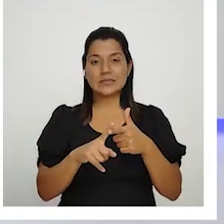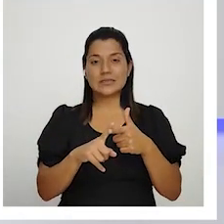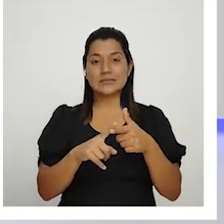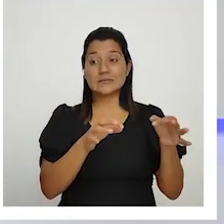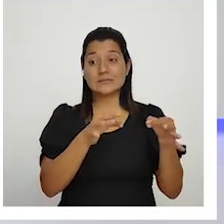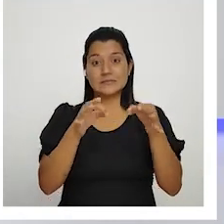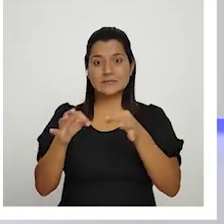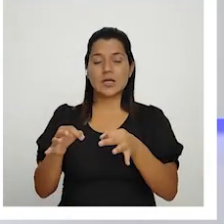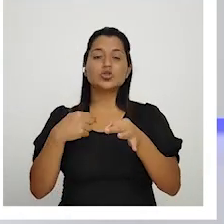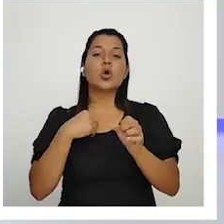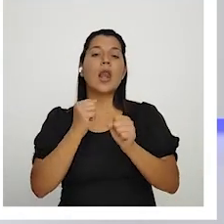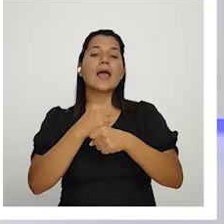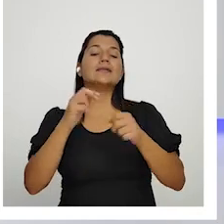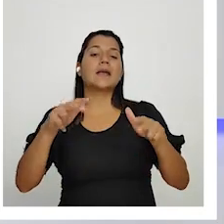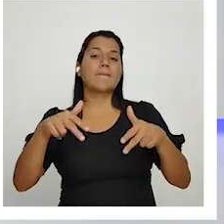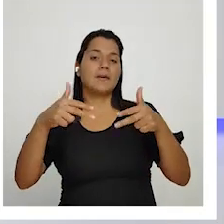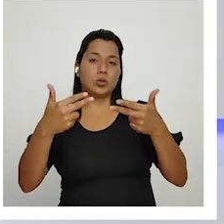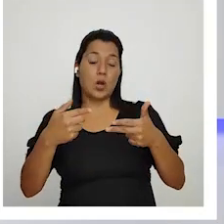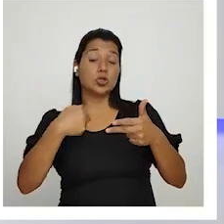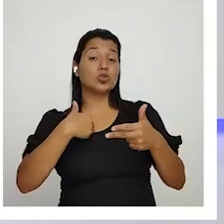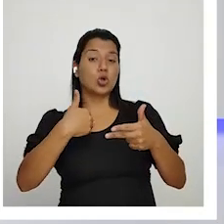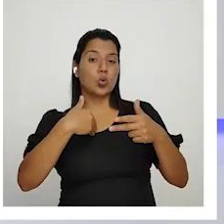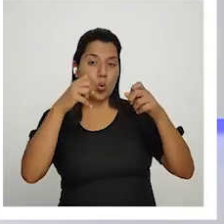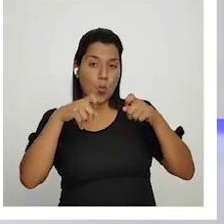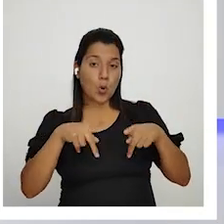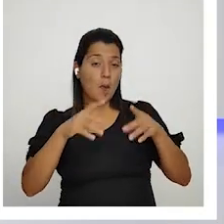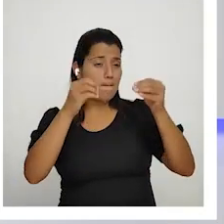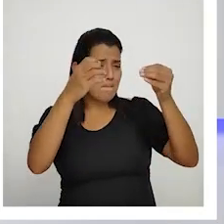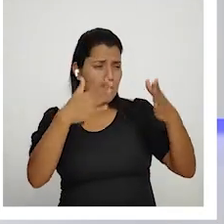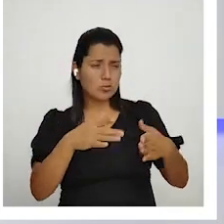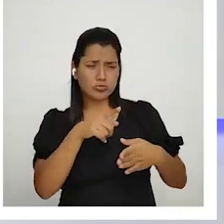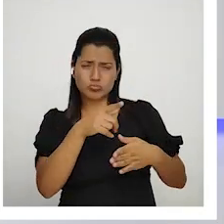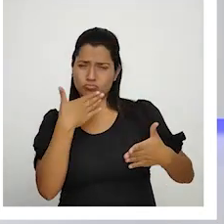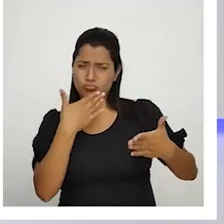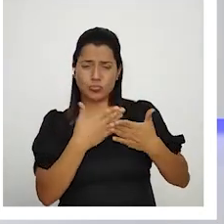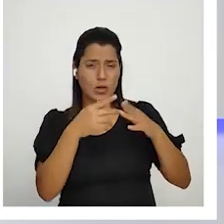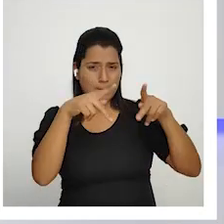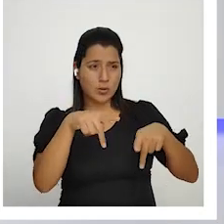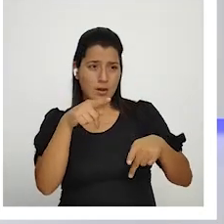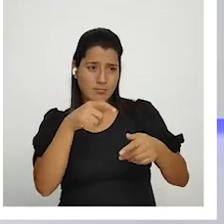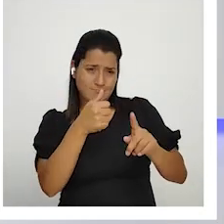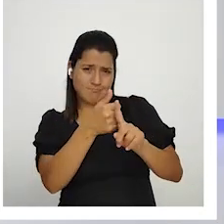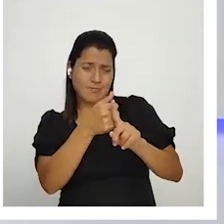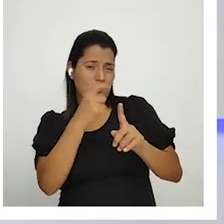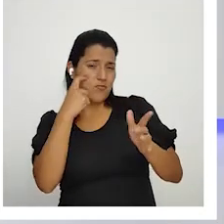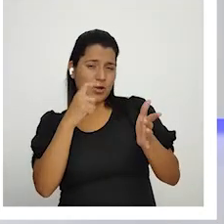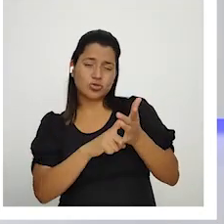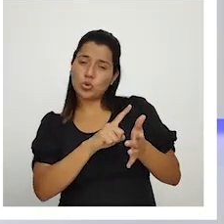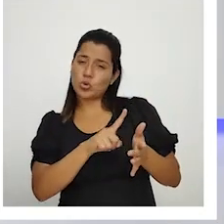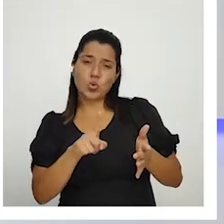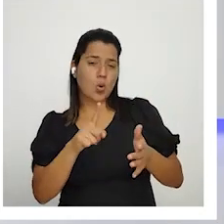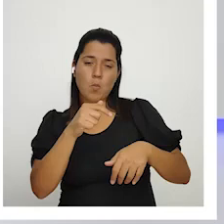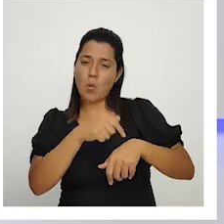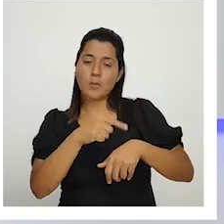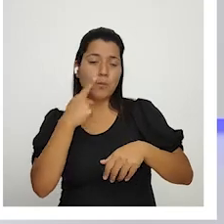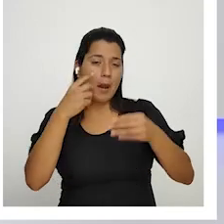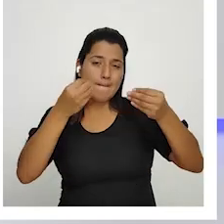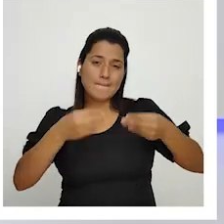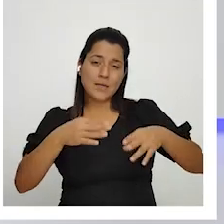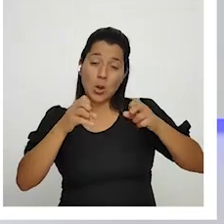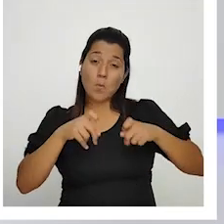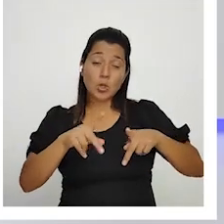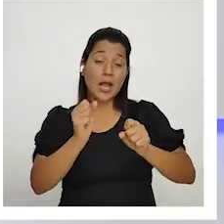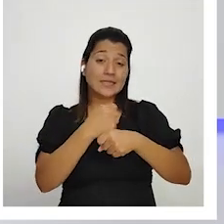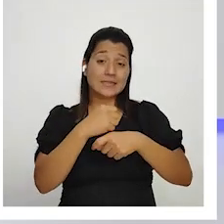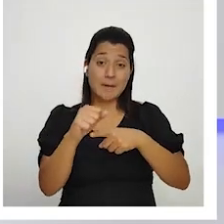hice virtual, tuve la oportunidad de que la profesora, súper amable, ella misma reconoció que no era un momento para perder la oportunidad de hacer la pasantía